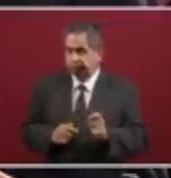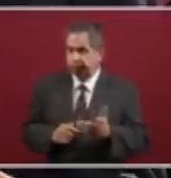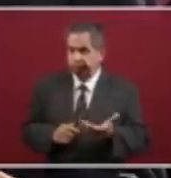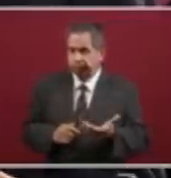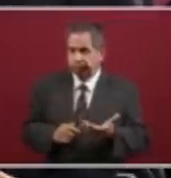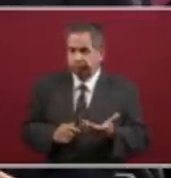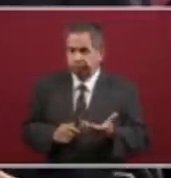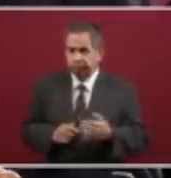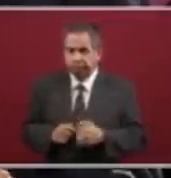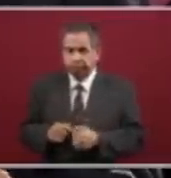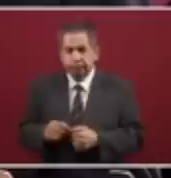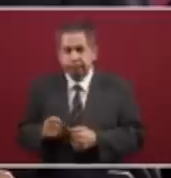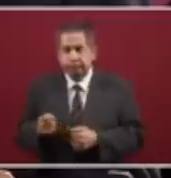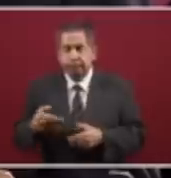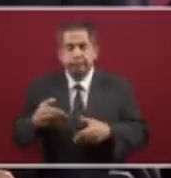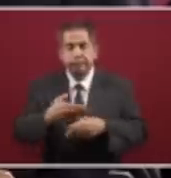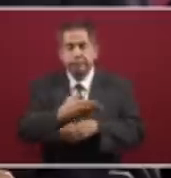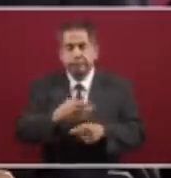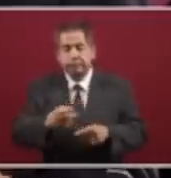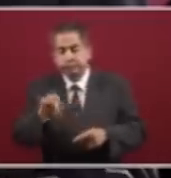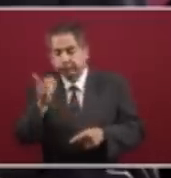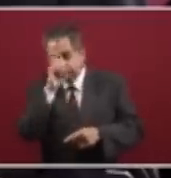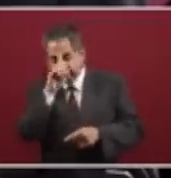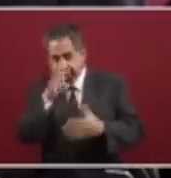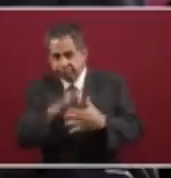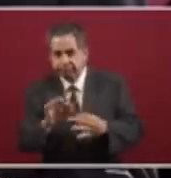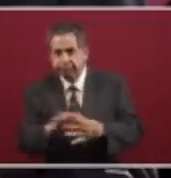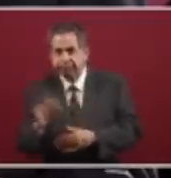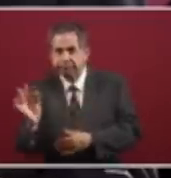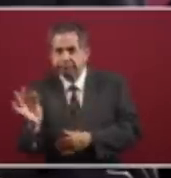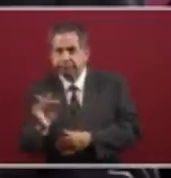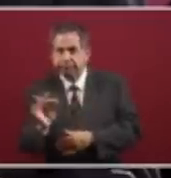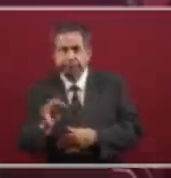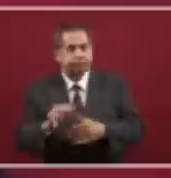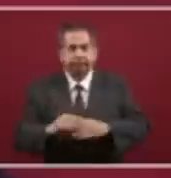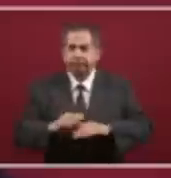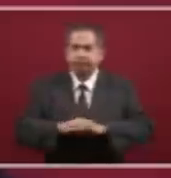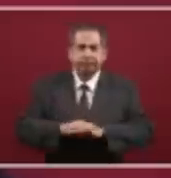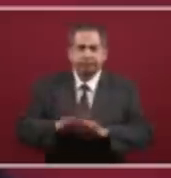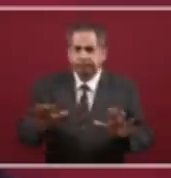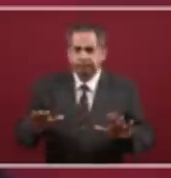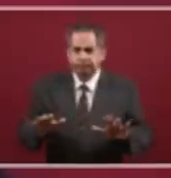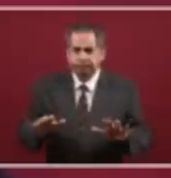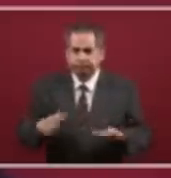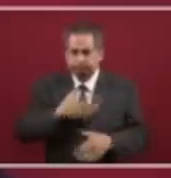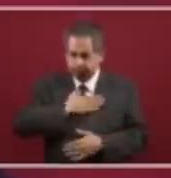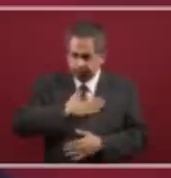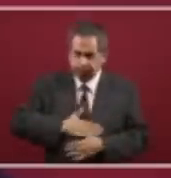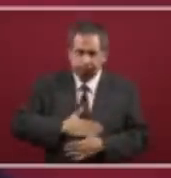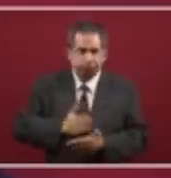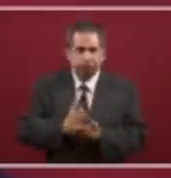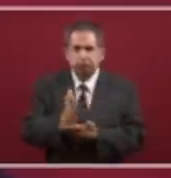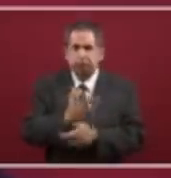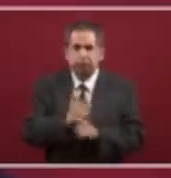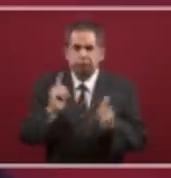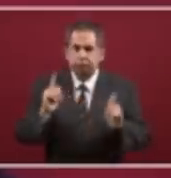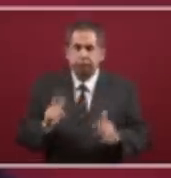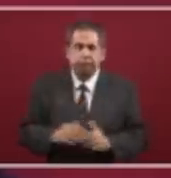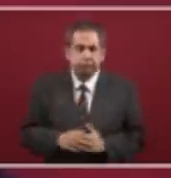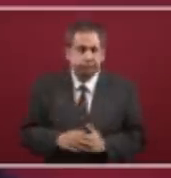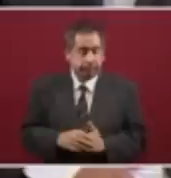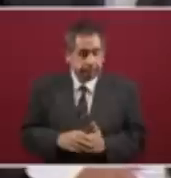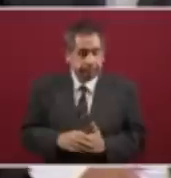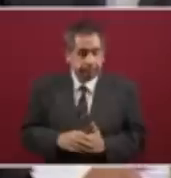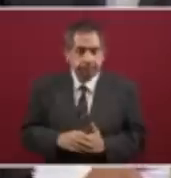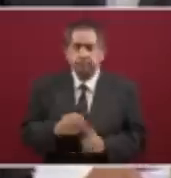orientar sobre una resolución que tenga que ver con la impartición de justicia entonces